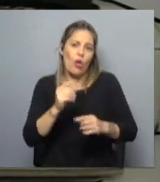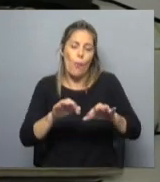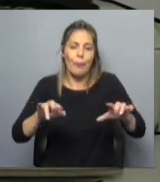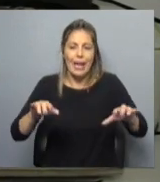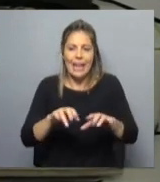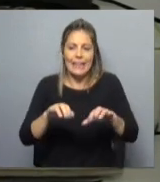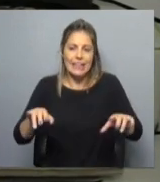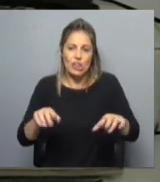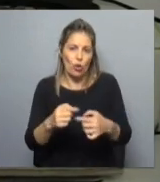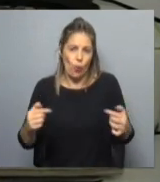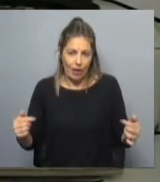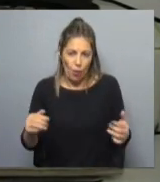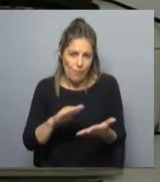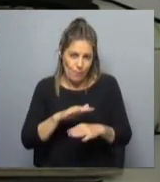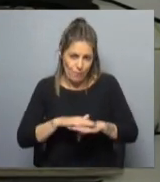cosa mínima.